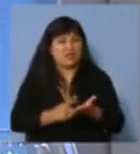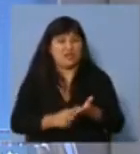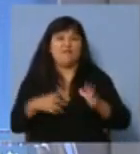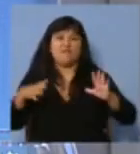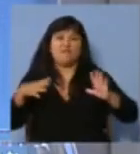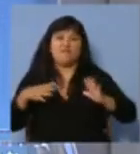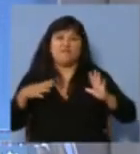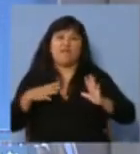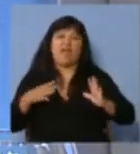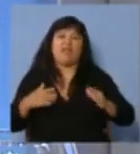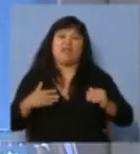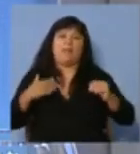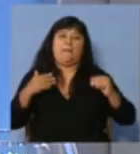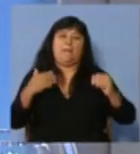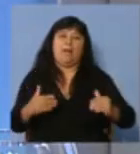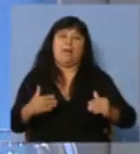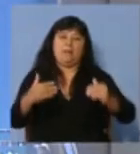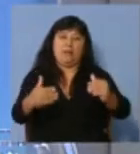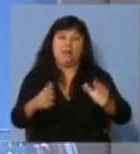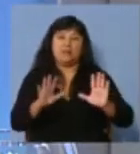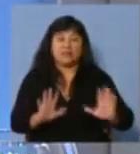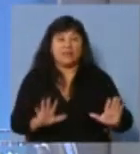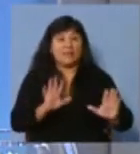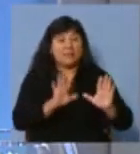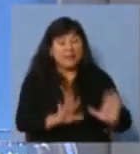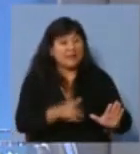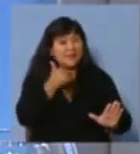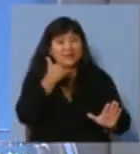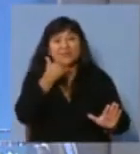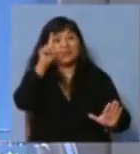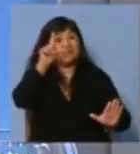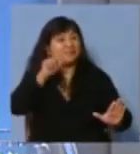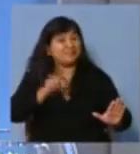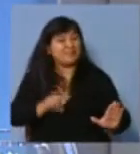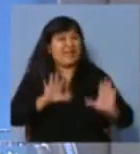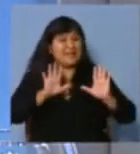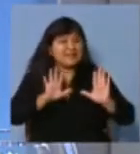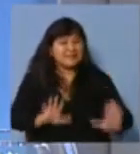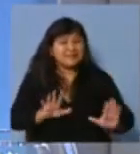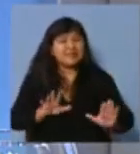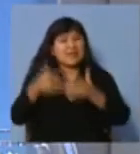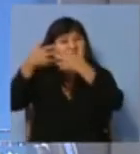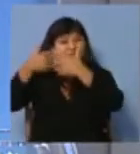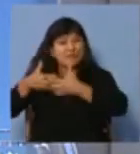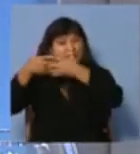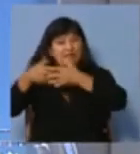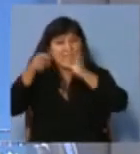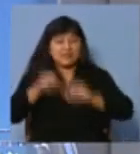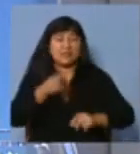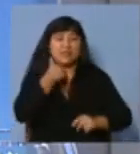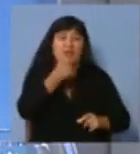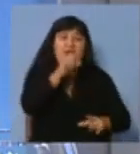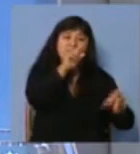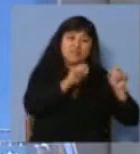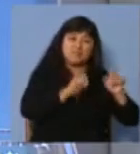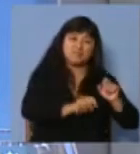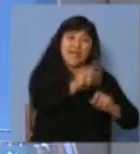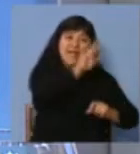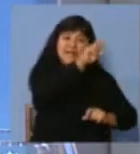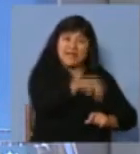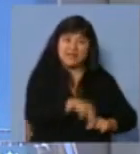denunciante o theresa cancio al final tendrá razón es el proceso el debido proceso del cual nosotros somos